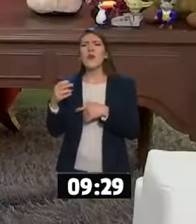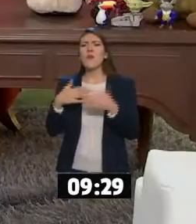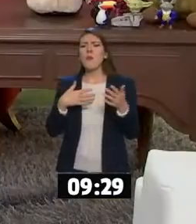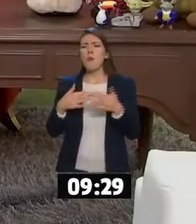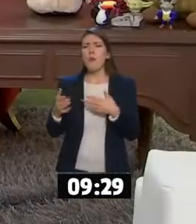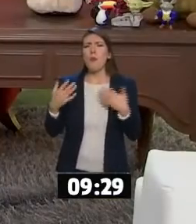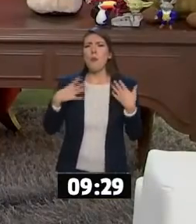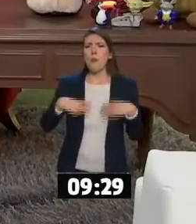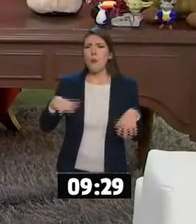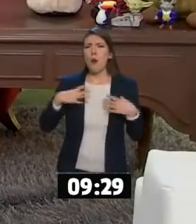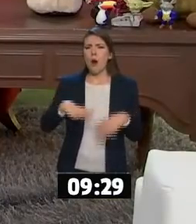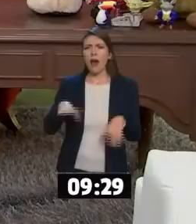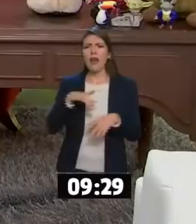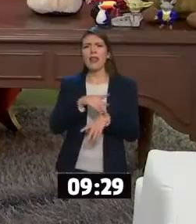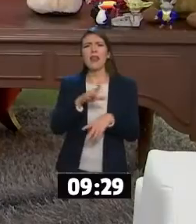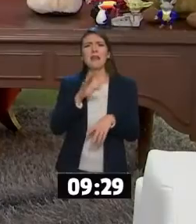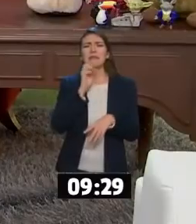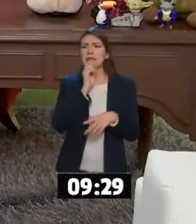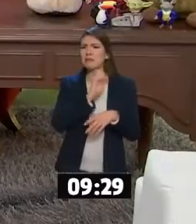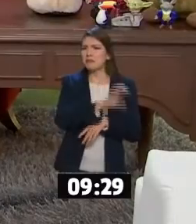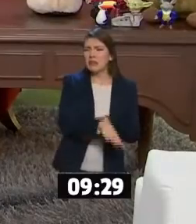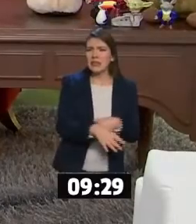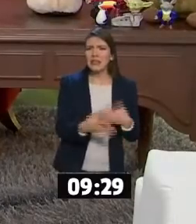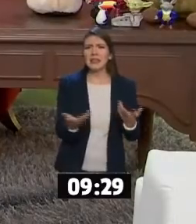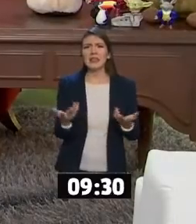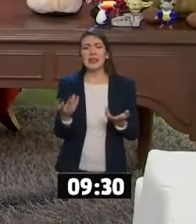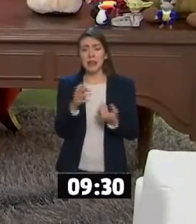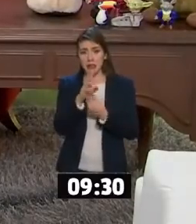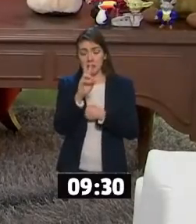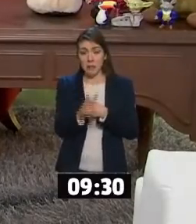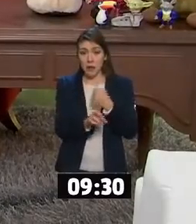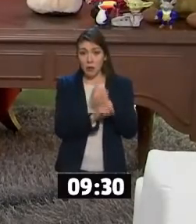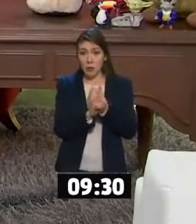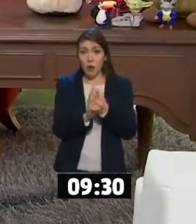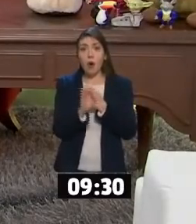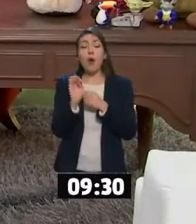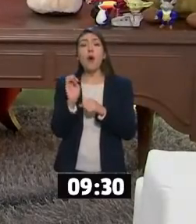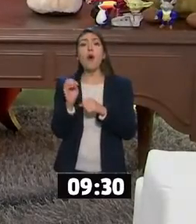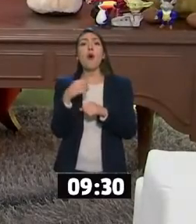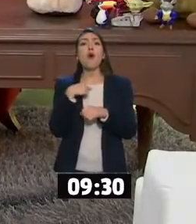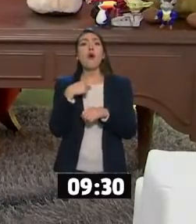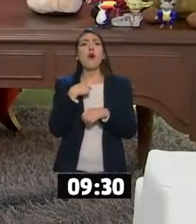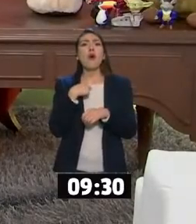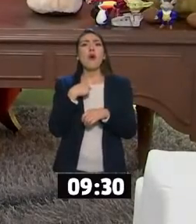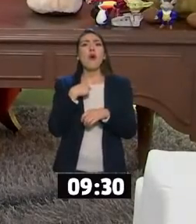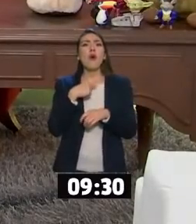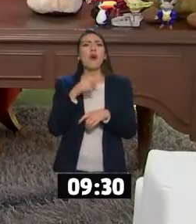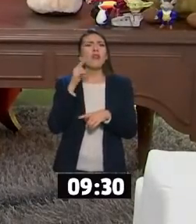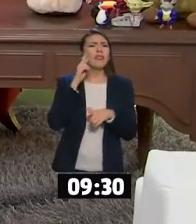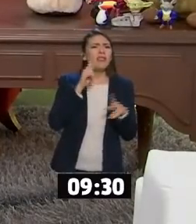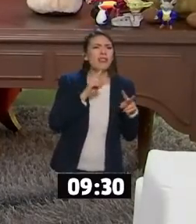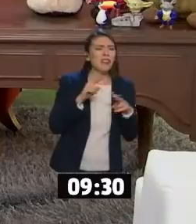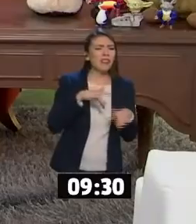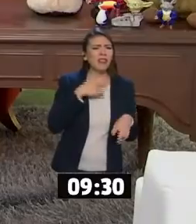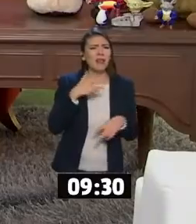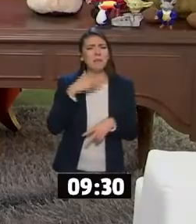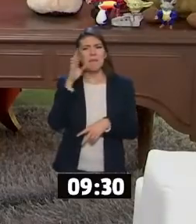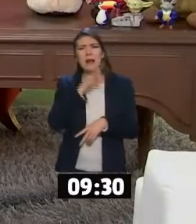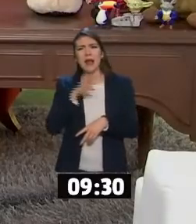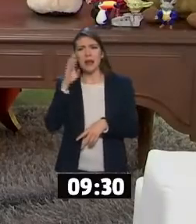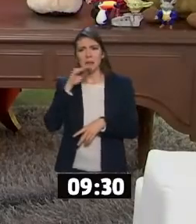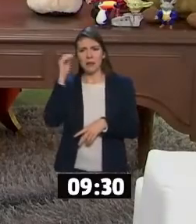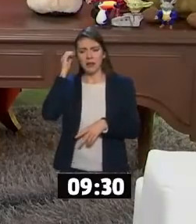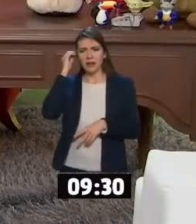la desechan y sirve, y, si la y si desechan. es un problema, o a lo mejor yo ya soy sospechosista. Sí, ya. ¿Usted sospecha